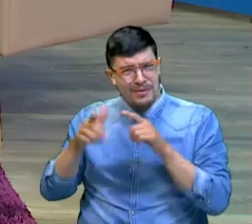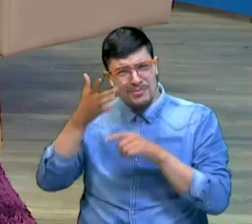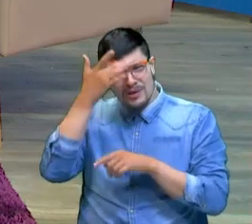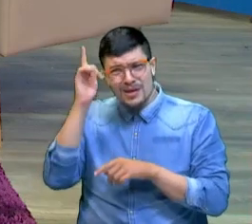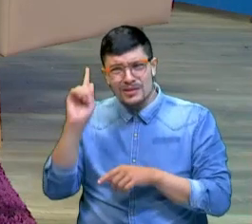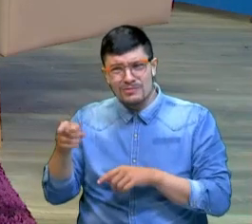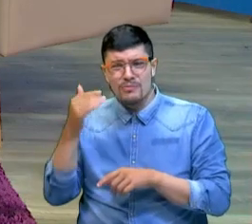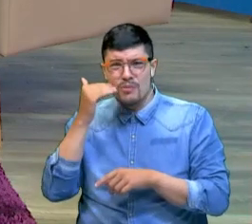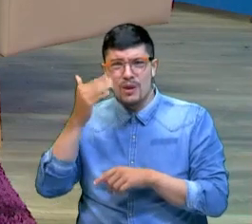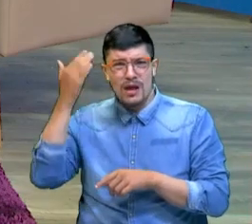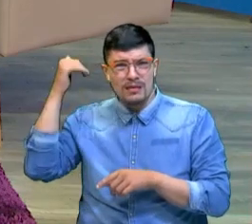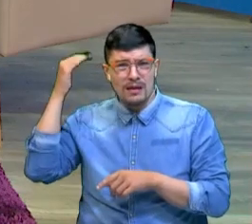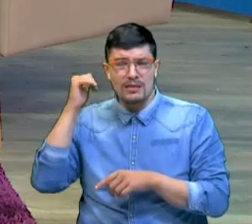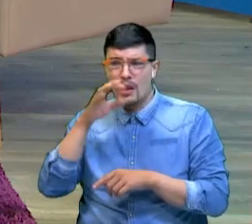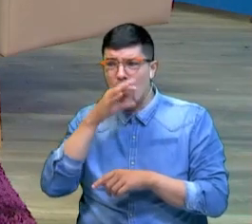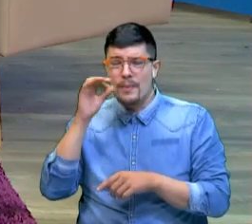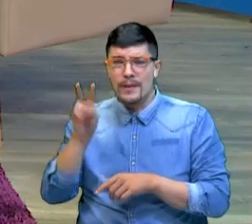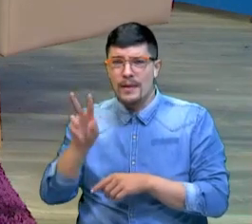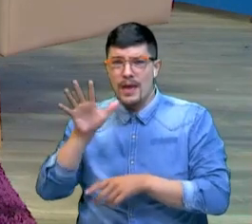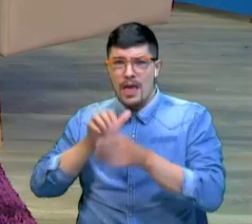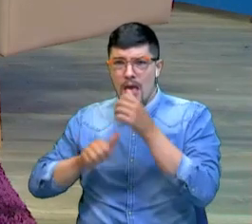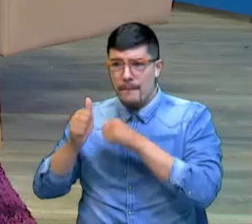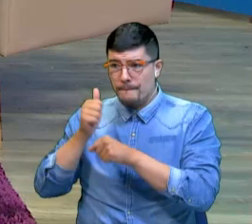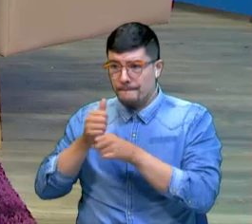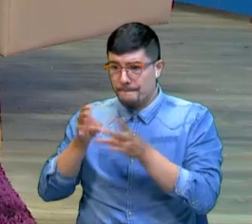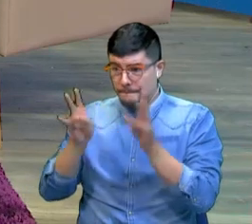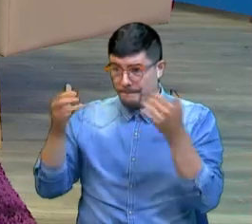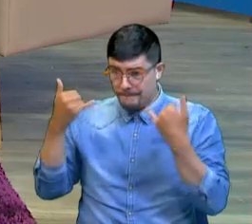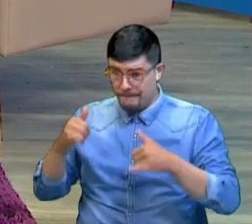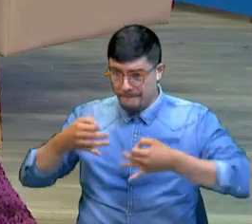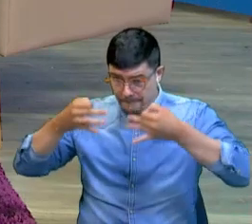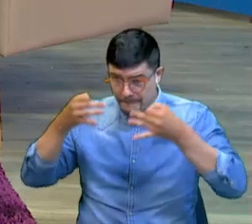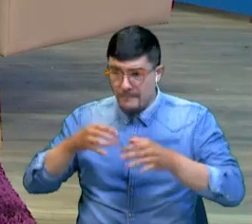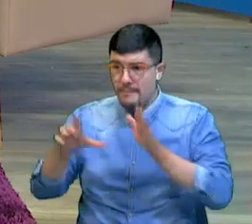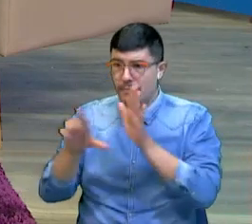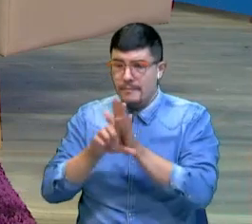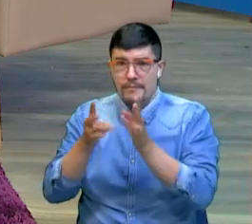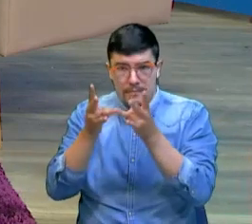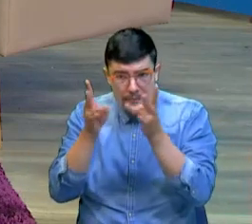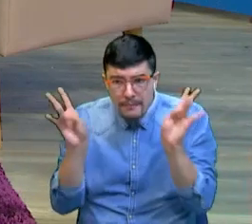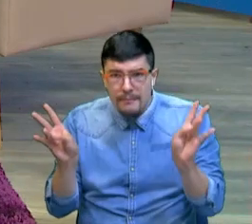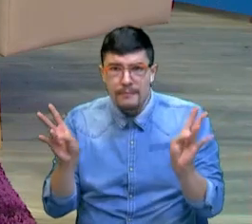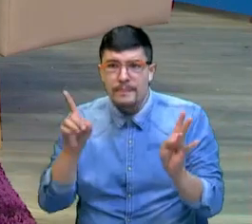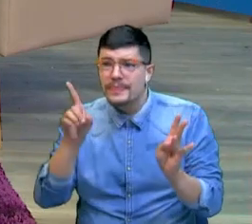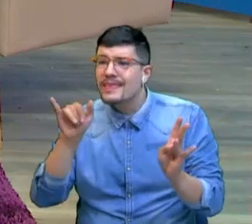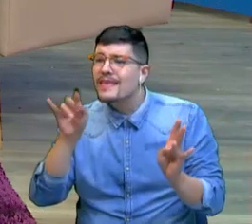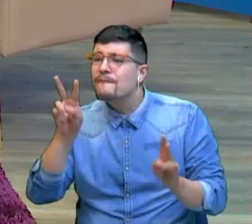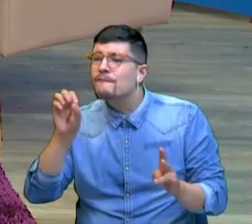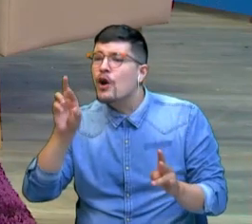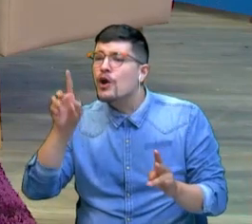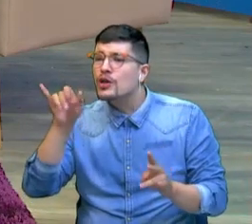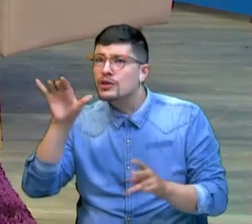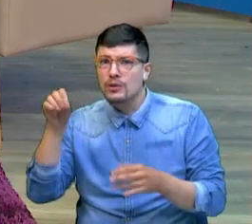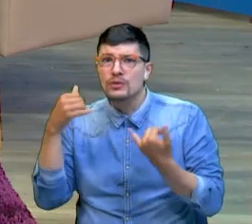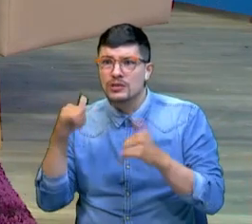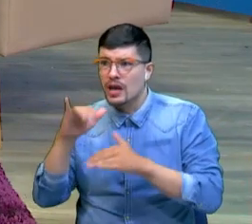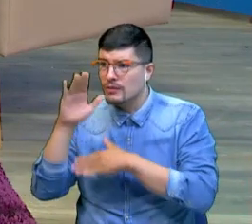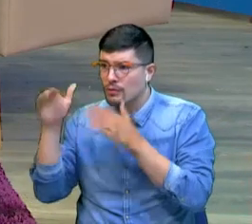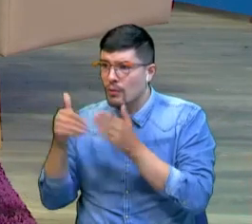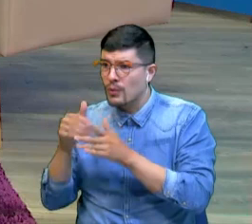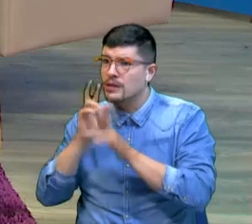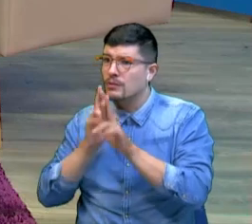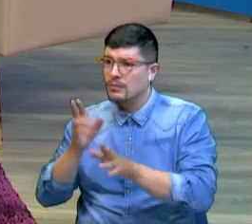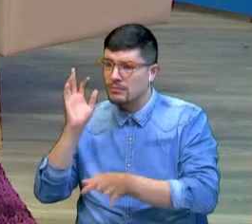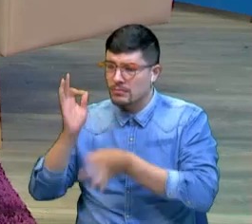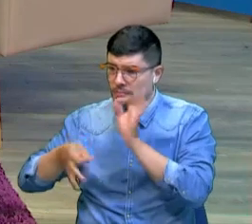él hace 25, casi 25 años se separó legalmente de ella, se divorció de ella, ¿sí? Ahí está todo, el fallo de los juzgados